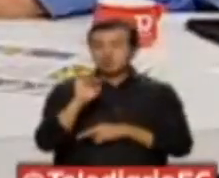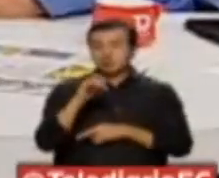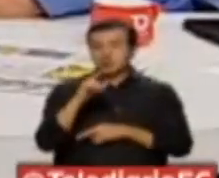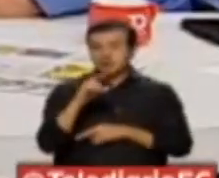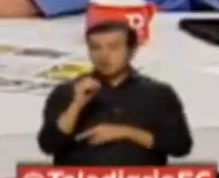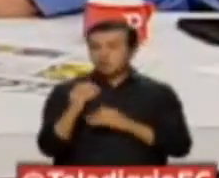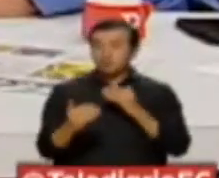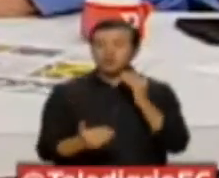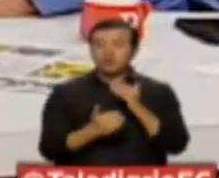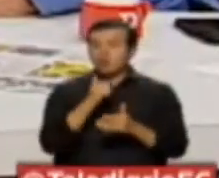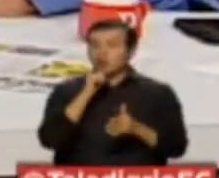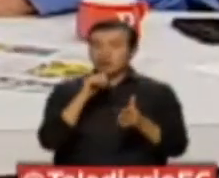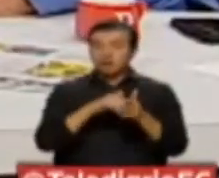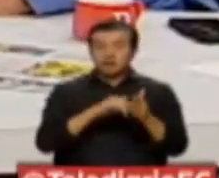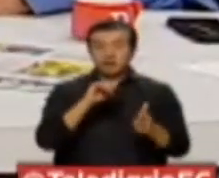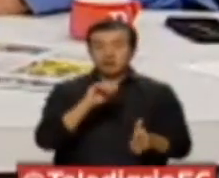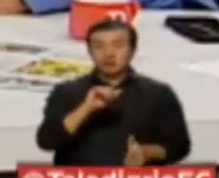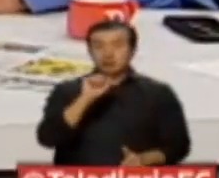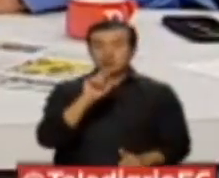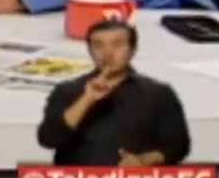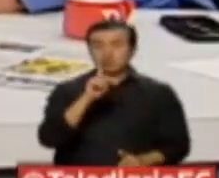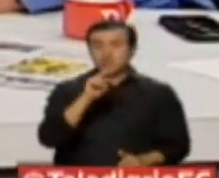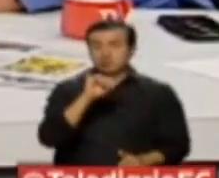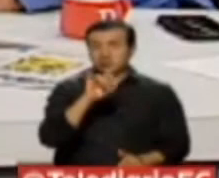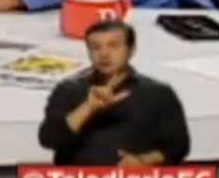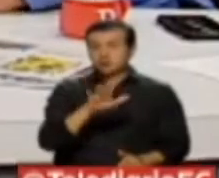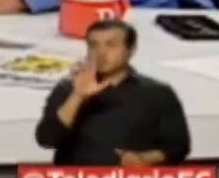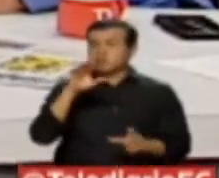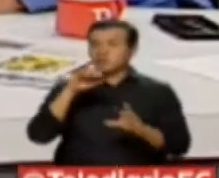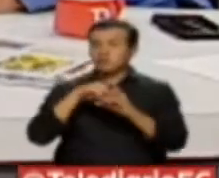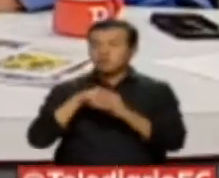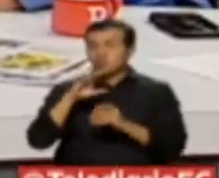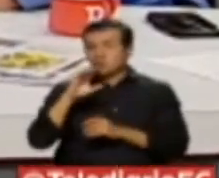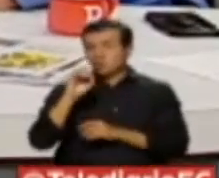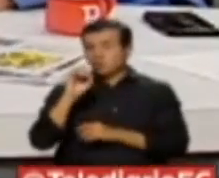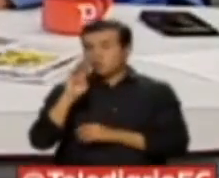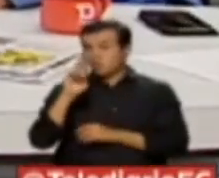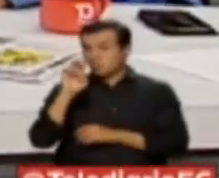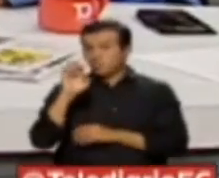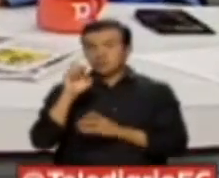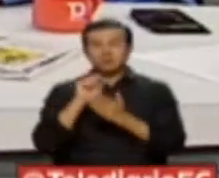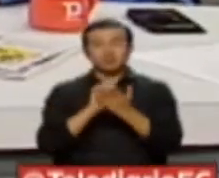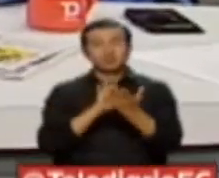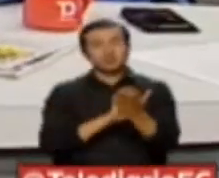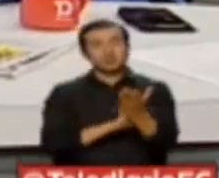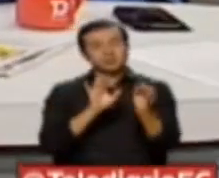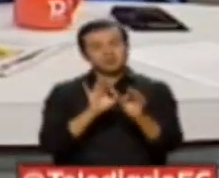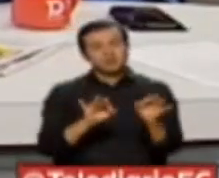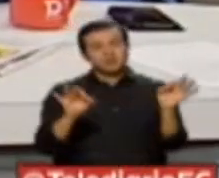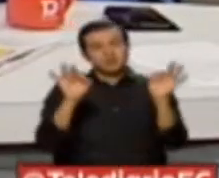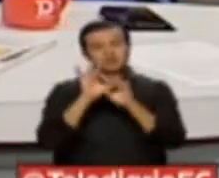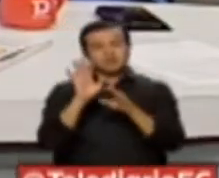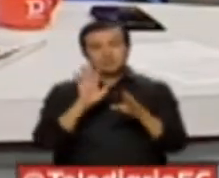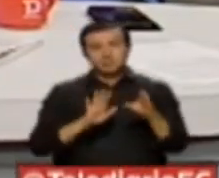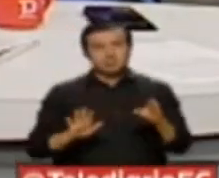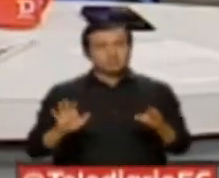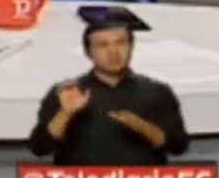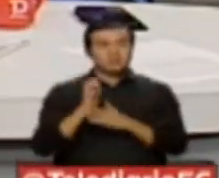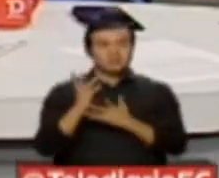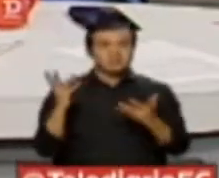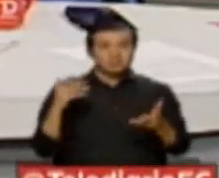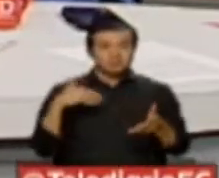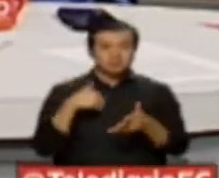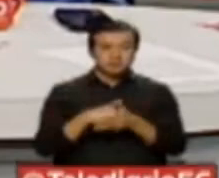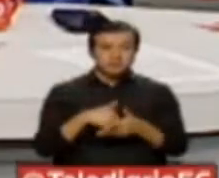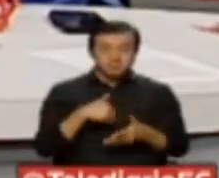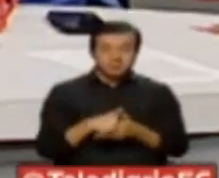hidroeléctrica cardenillo o la planta de cobre son proyectos importantes para el ecuador y rusia demandan